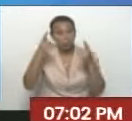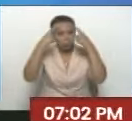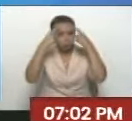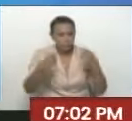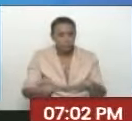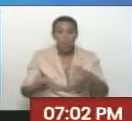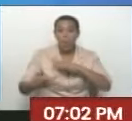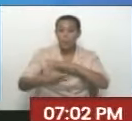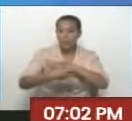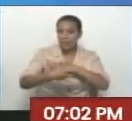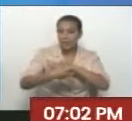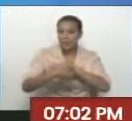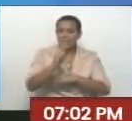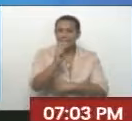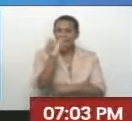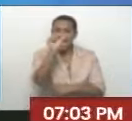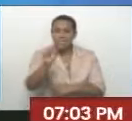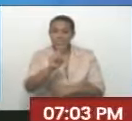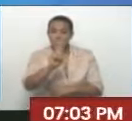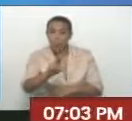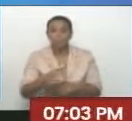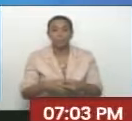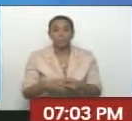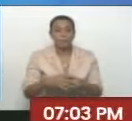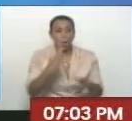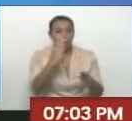profesionales, los técnicos, la clase media,